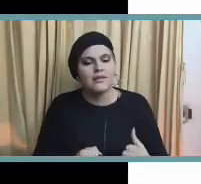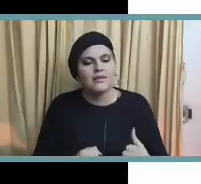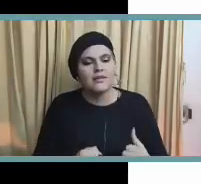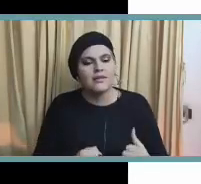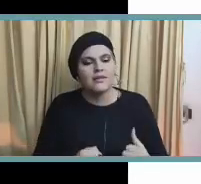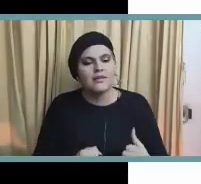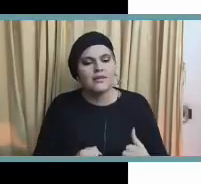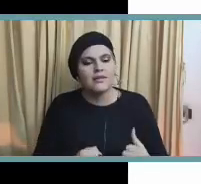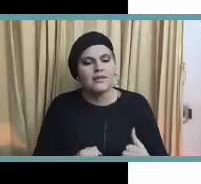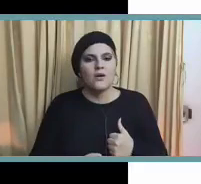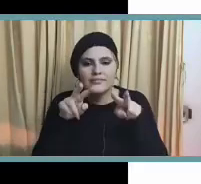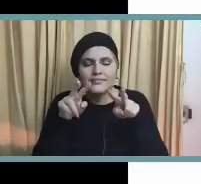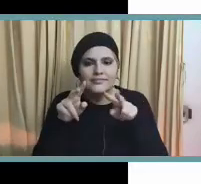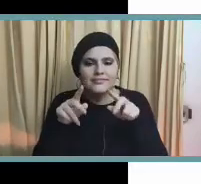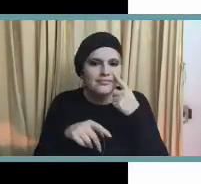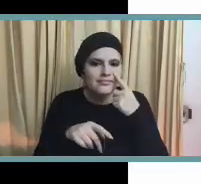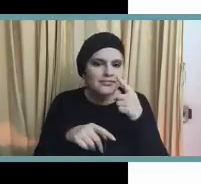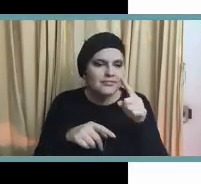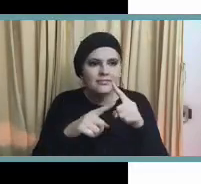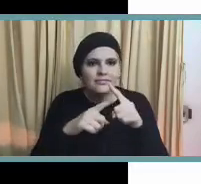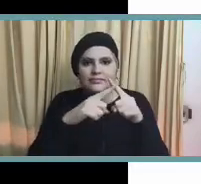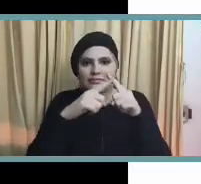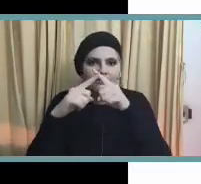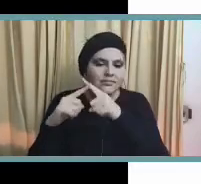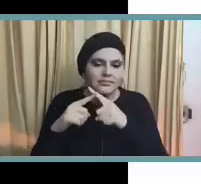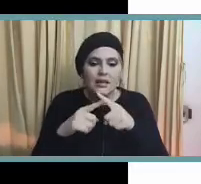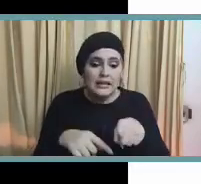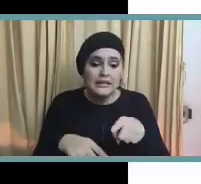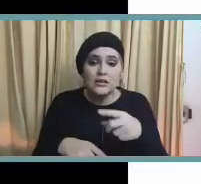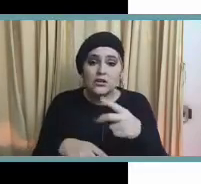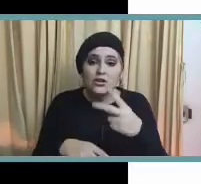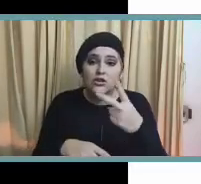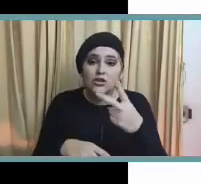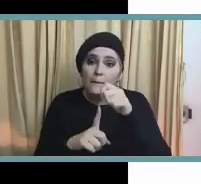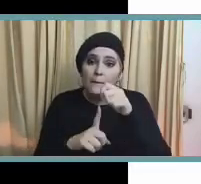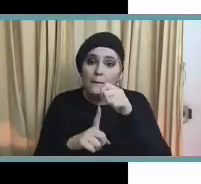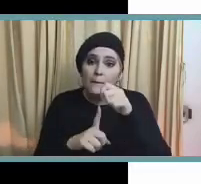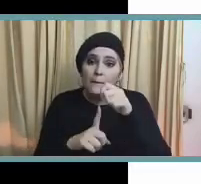Los niños muy pequeños, tal como este bebé de 2 meses, pueden imitar.